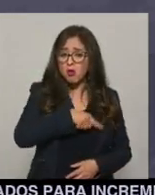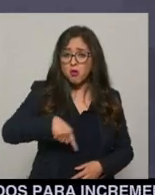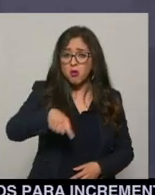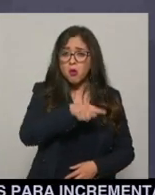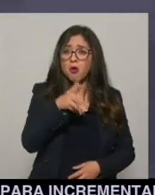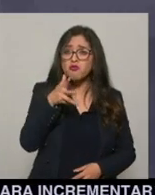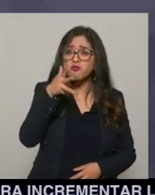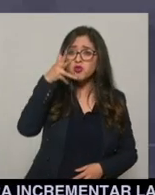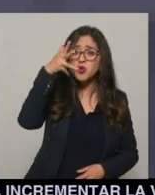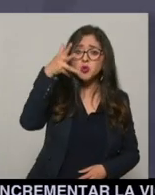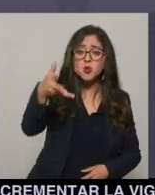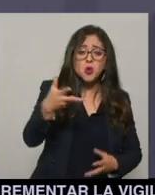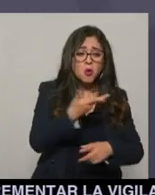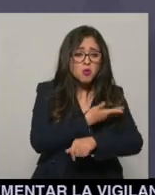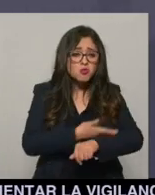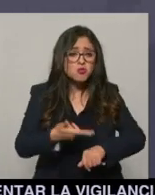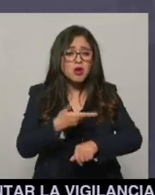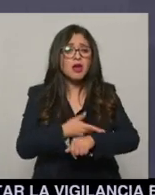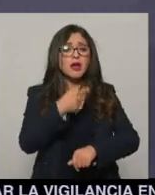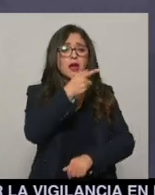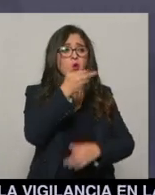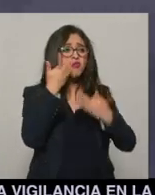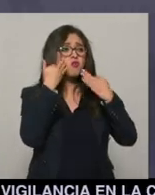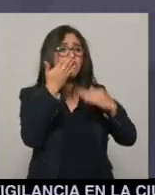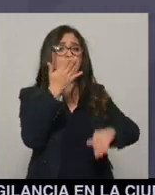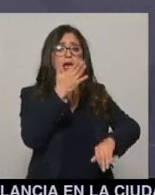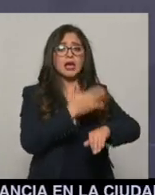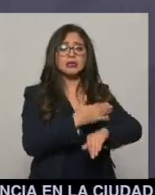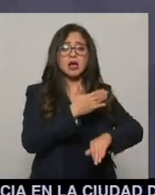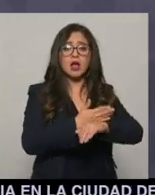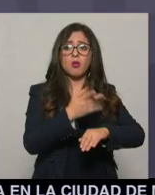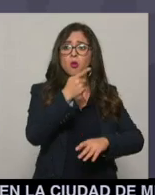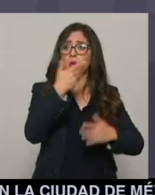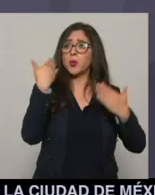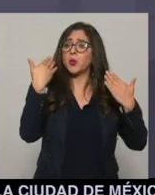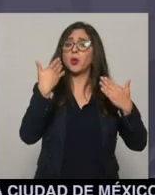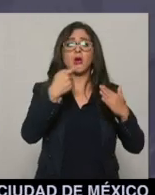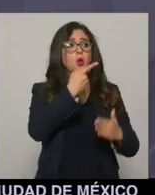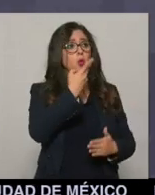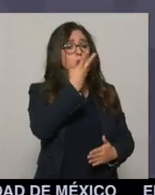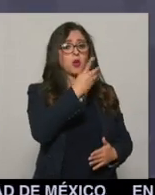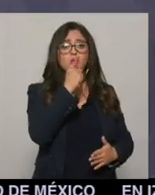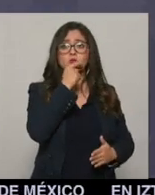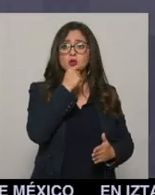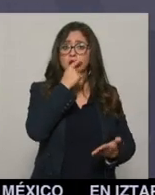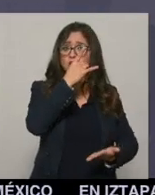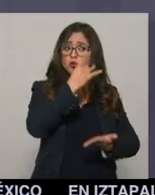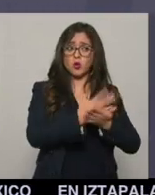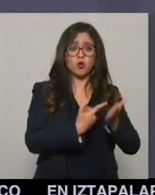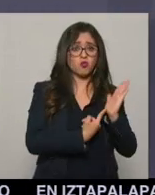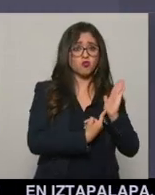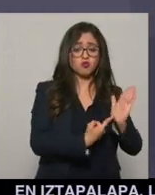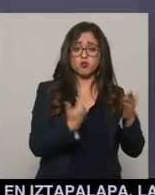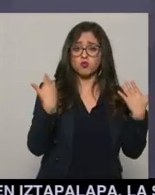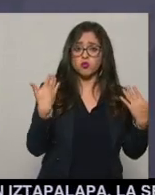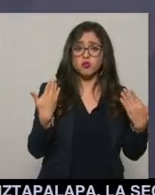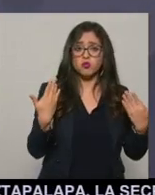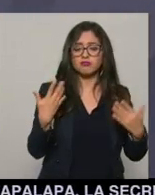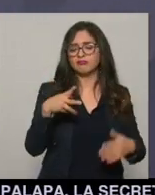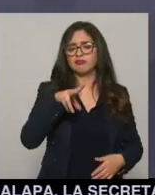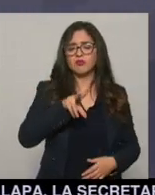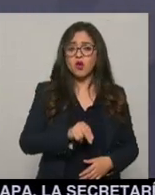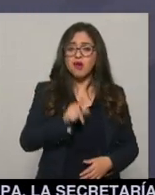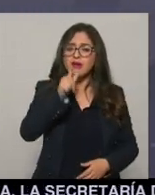solucionar castigando ejemplarmente a 4 policías, sino que se tiene que, si se quiere ir a